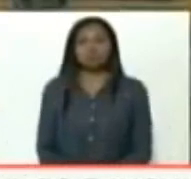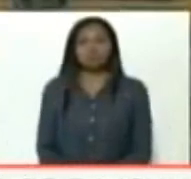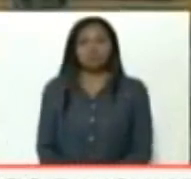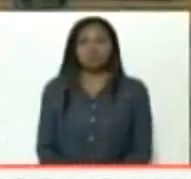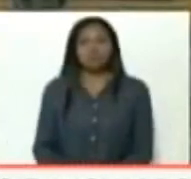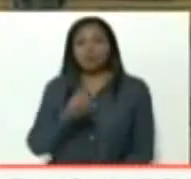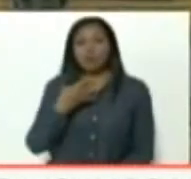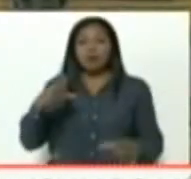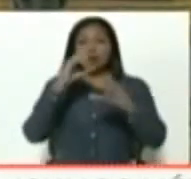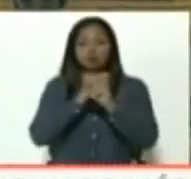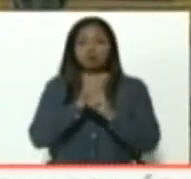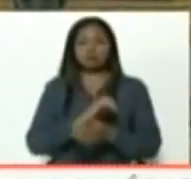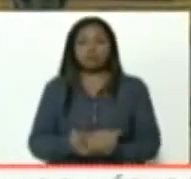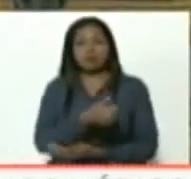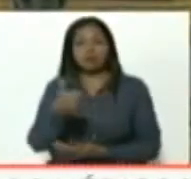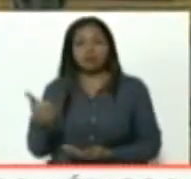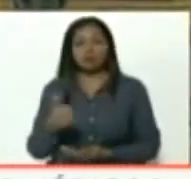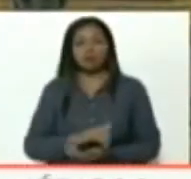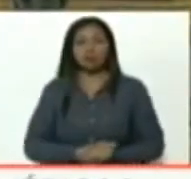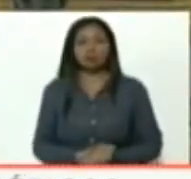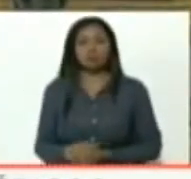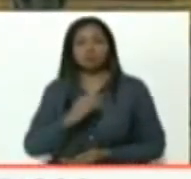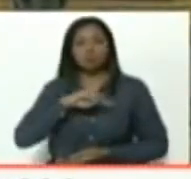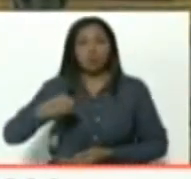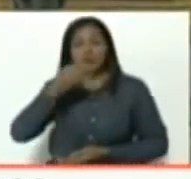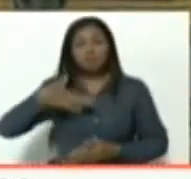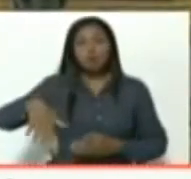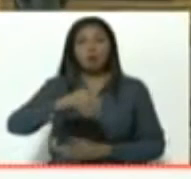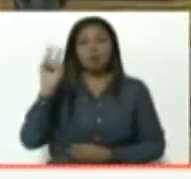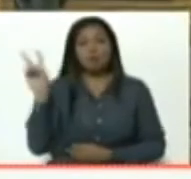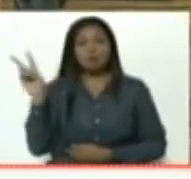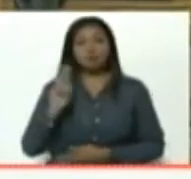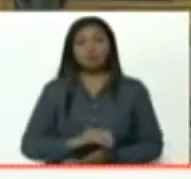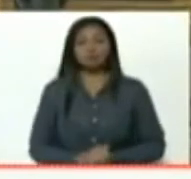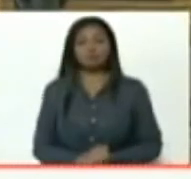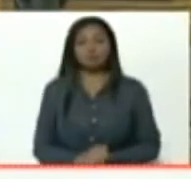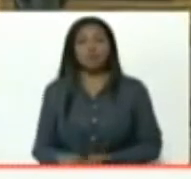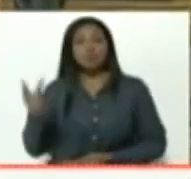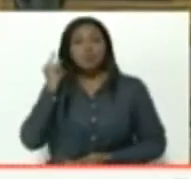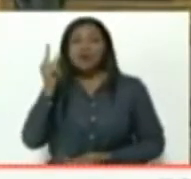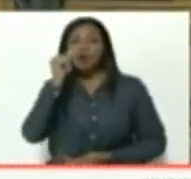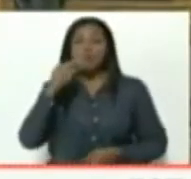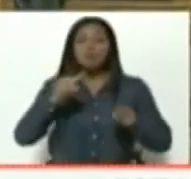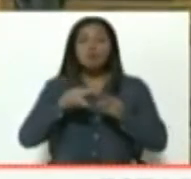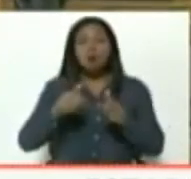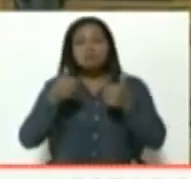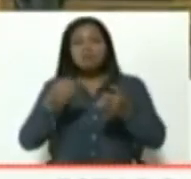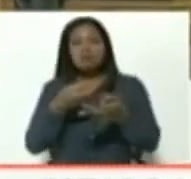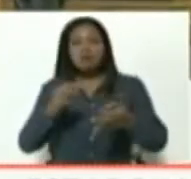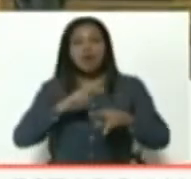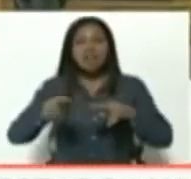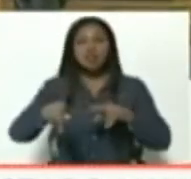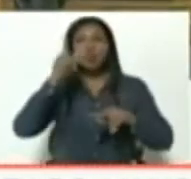Muy buenas noches a todo nuestro pueblo de Venezuela, a sus mujeres, hombres de bien, a nuestras